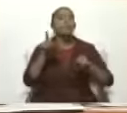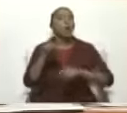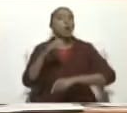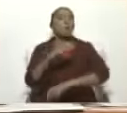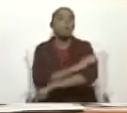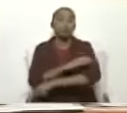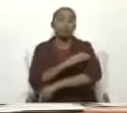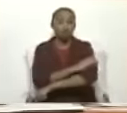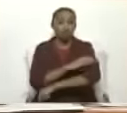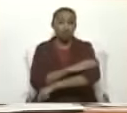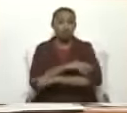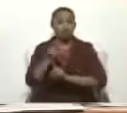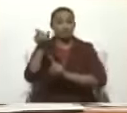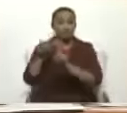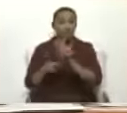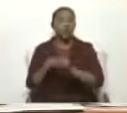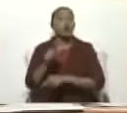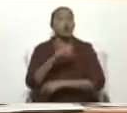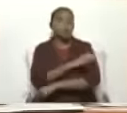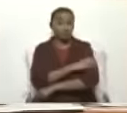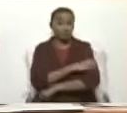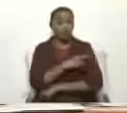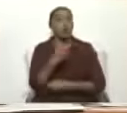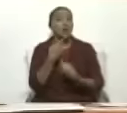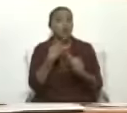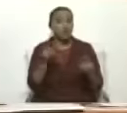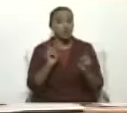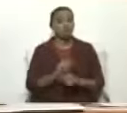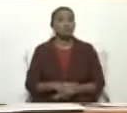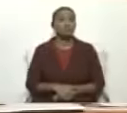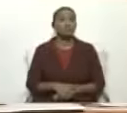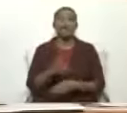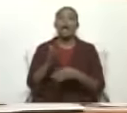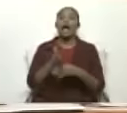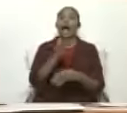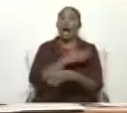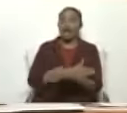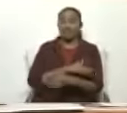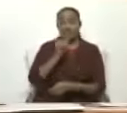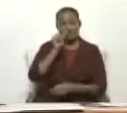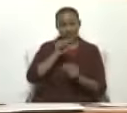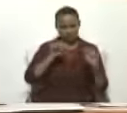Uña en el lomo. Antes Lulú Márquez había escrito: